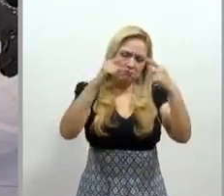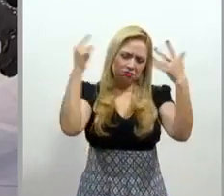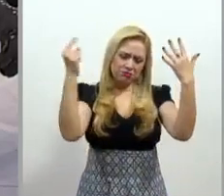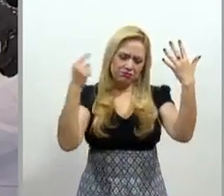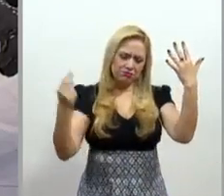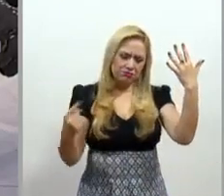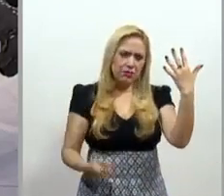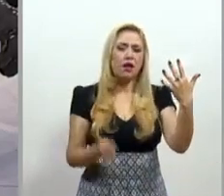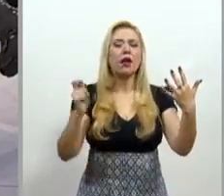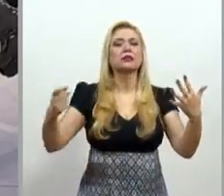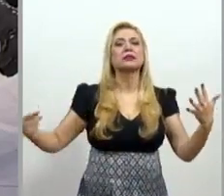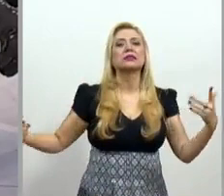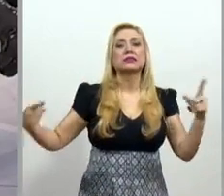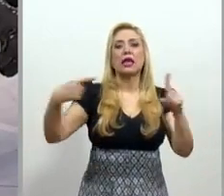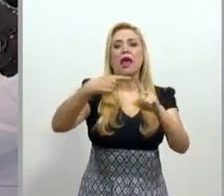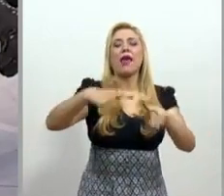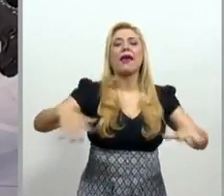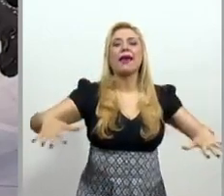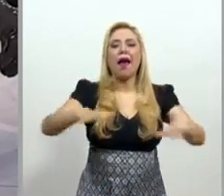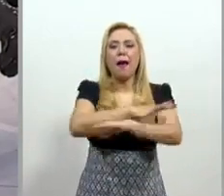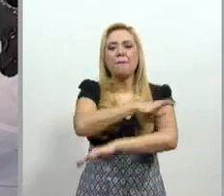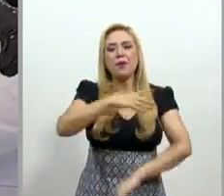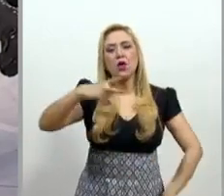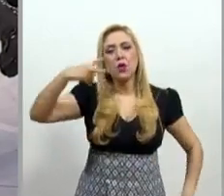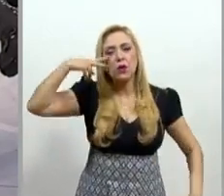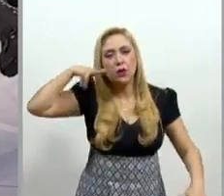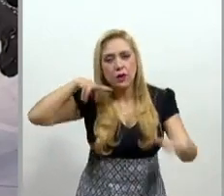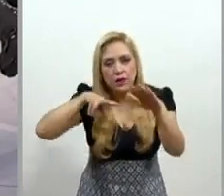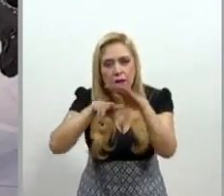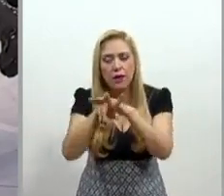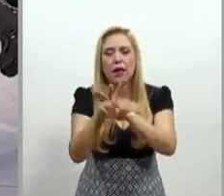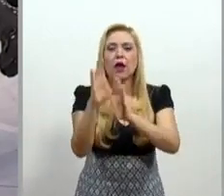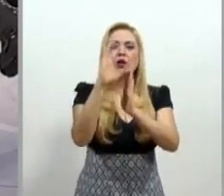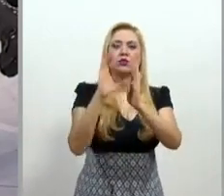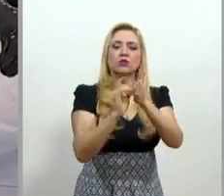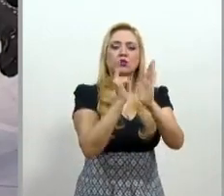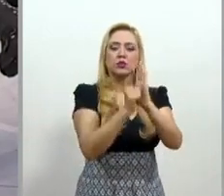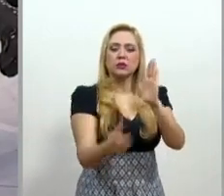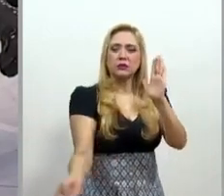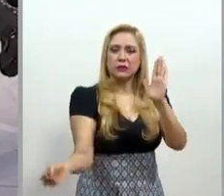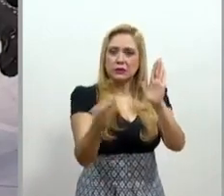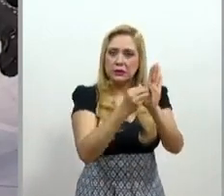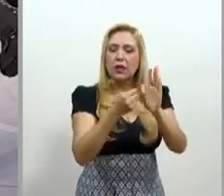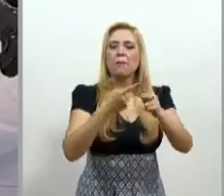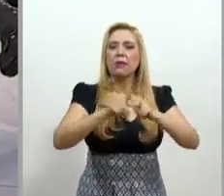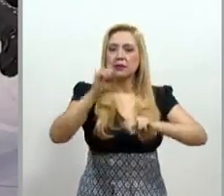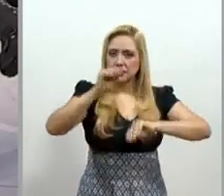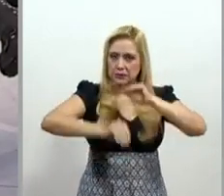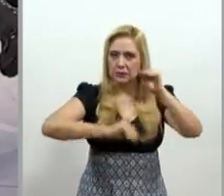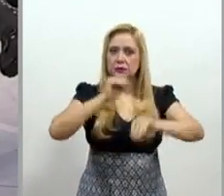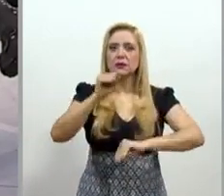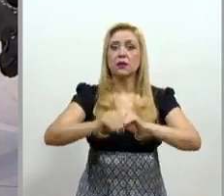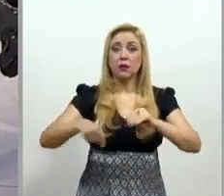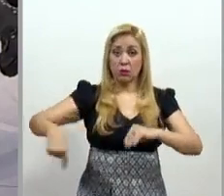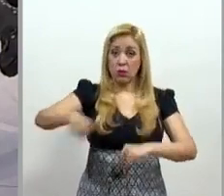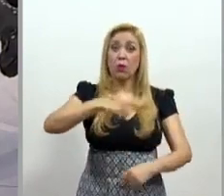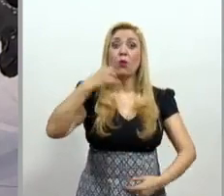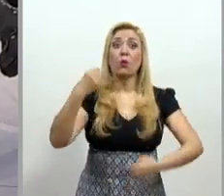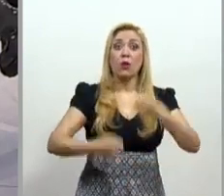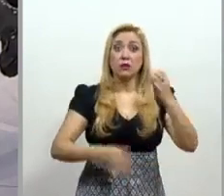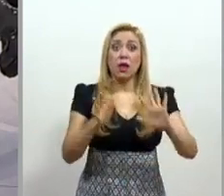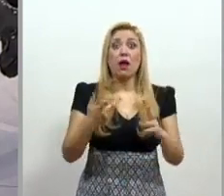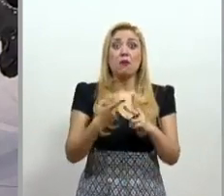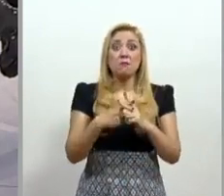diría es que apuntan a un cambio de concepción de constitucionalismo que estamos empezando a realizar. Lo decía muy bien Lina, los jueces y juezas